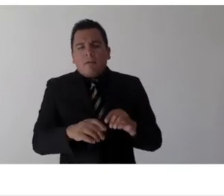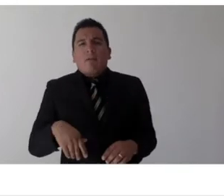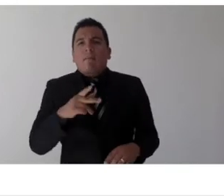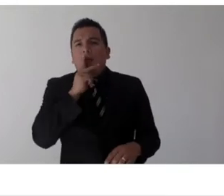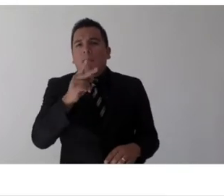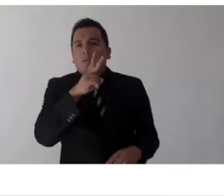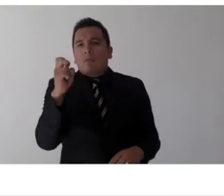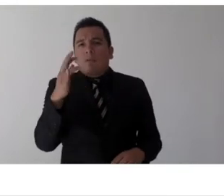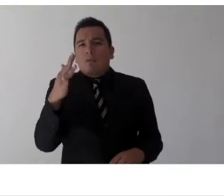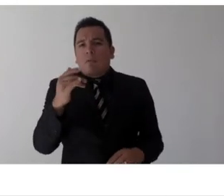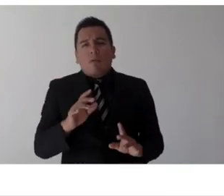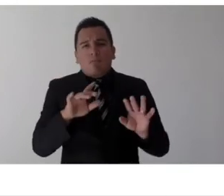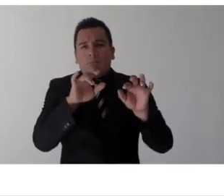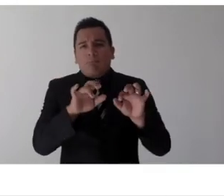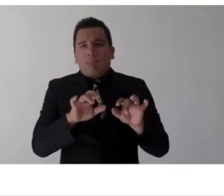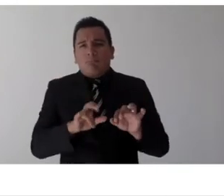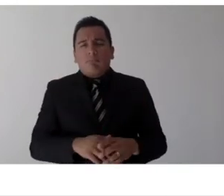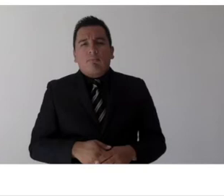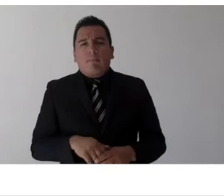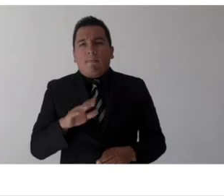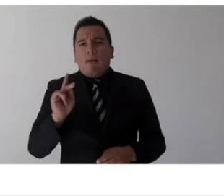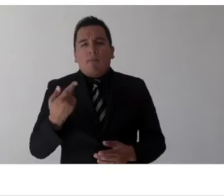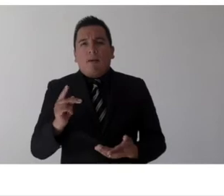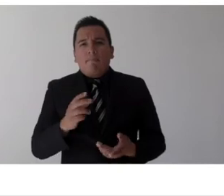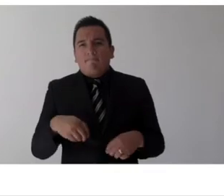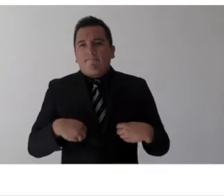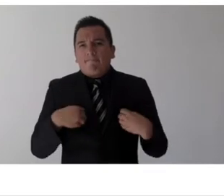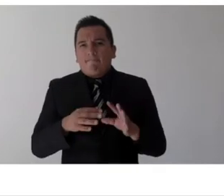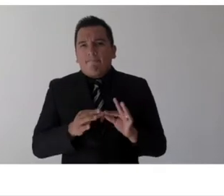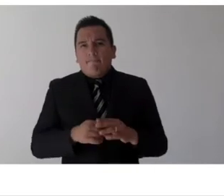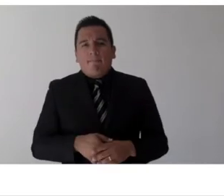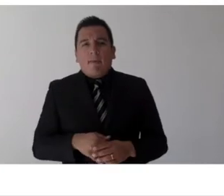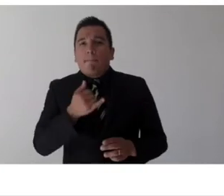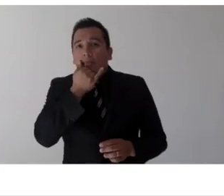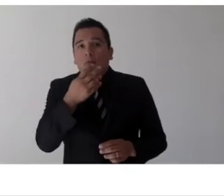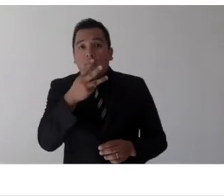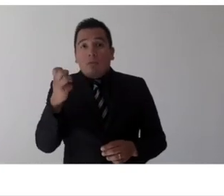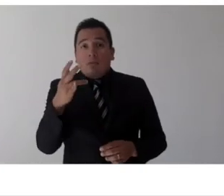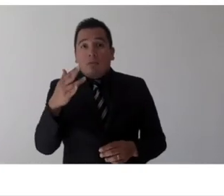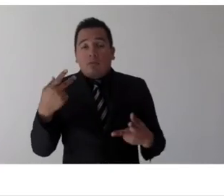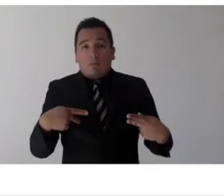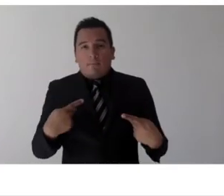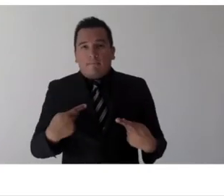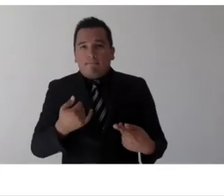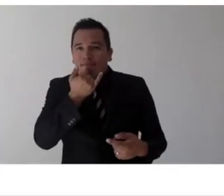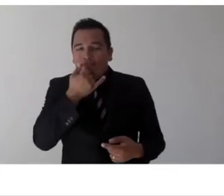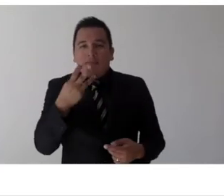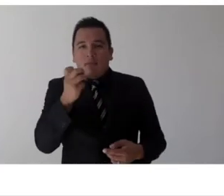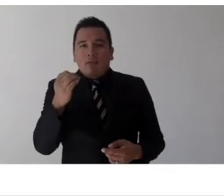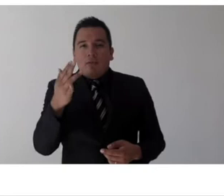su currículum. Hasta 350 palabras, tienes razón. Les pedimos su